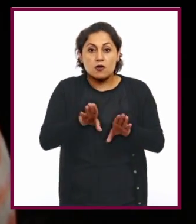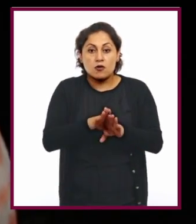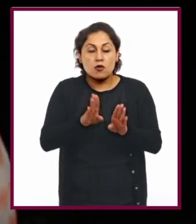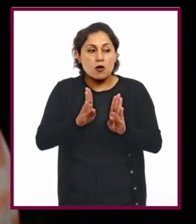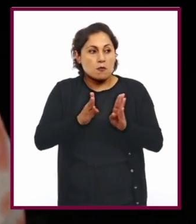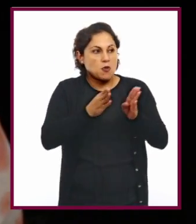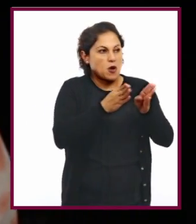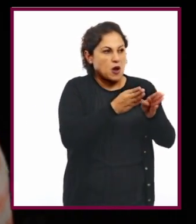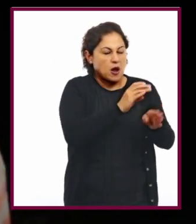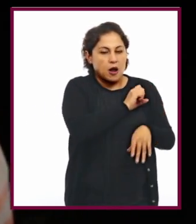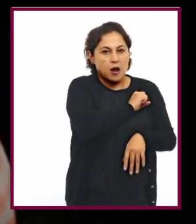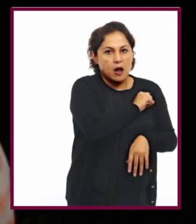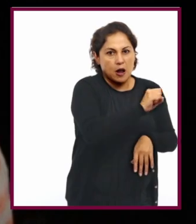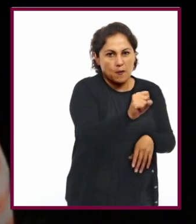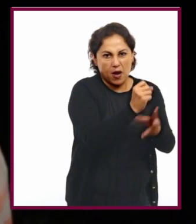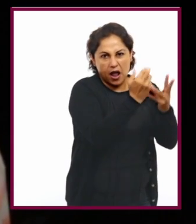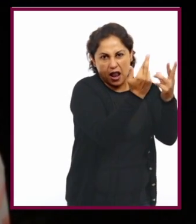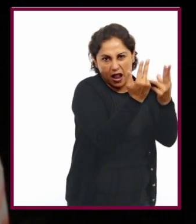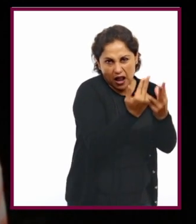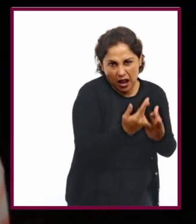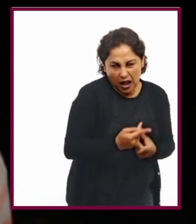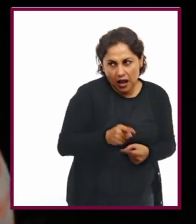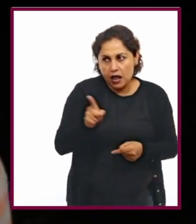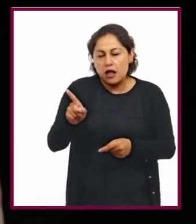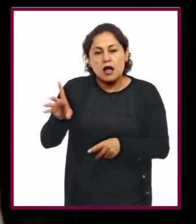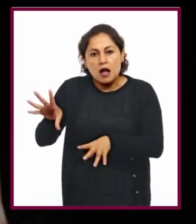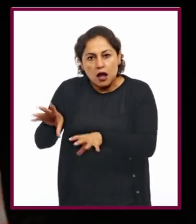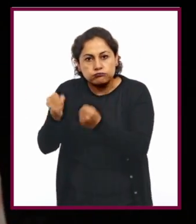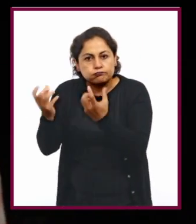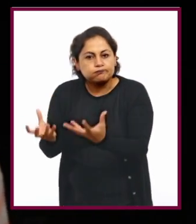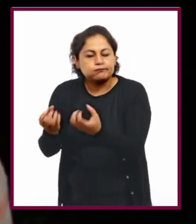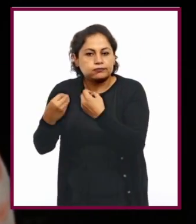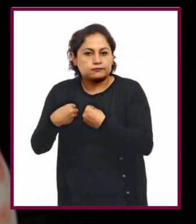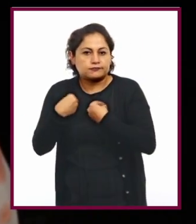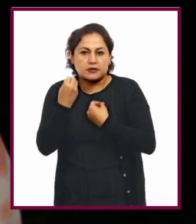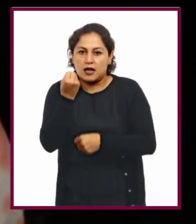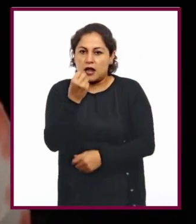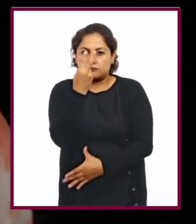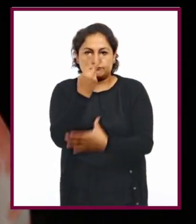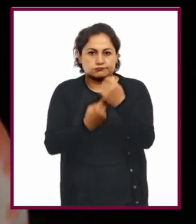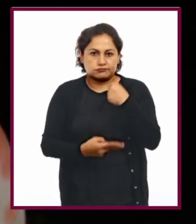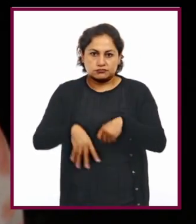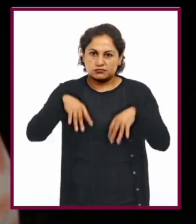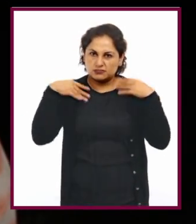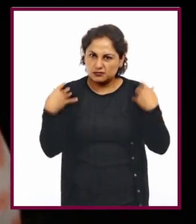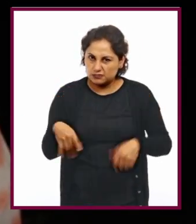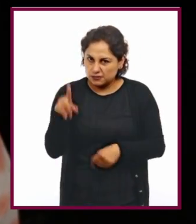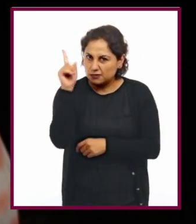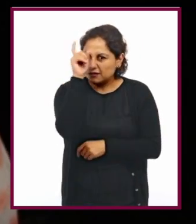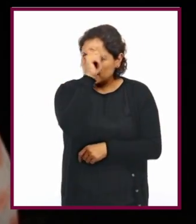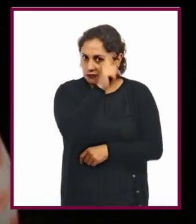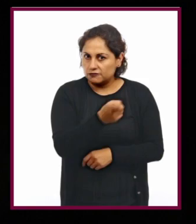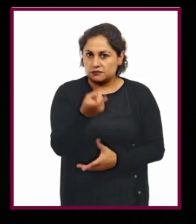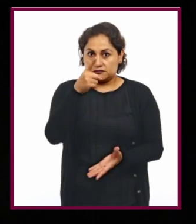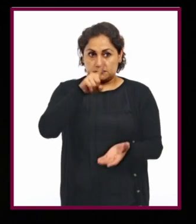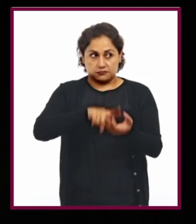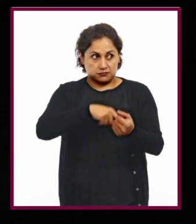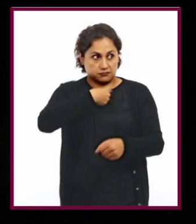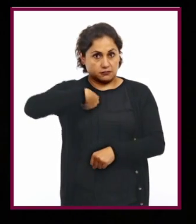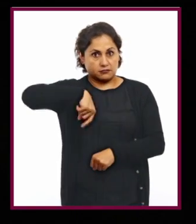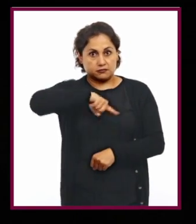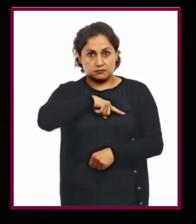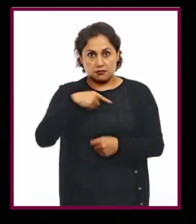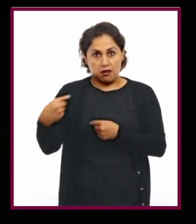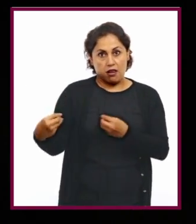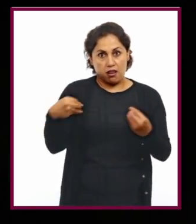entre destrucción y amor por la vida es una batalla constante en el ser humano. ¡Qué friega! ¿Estamos